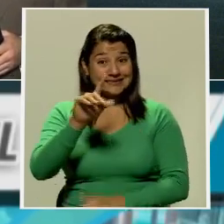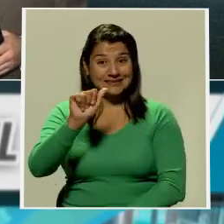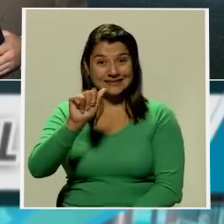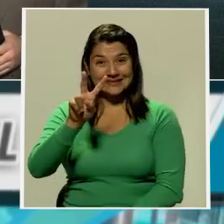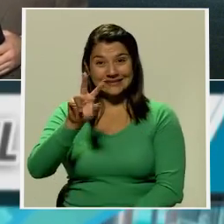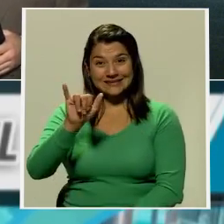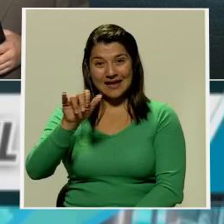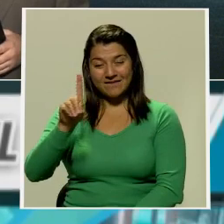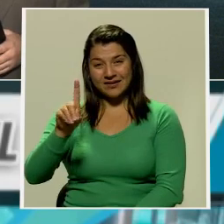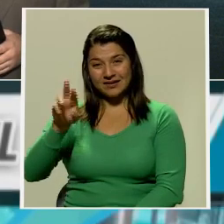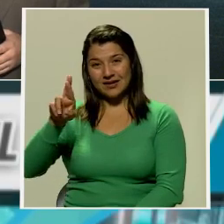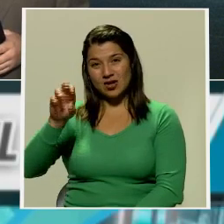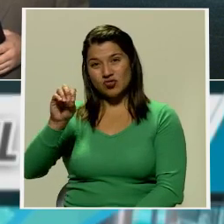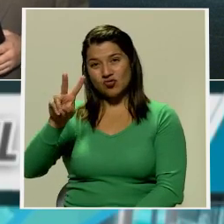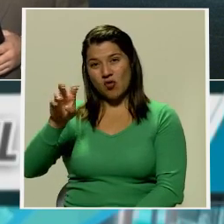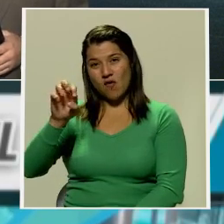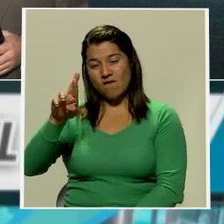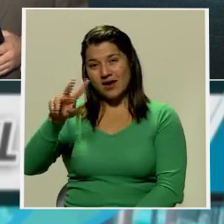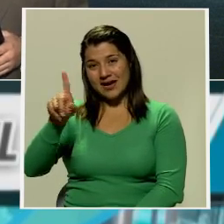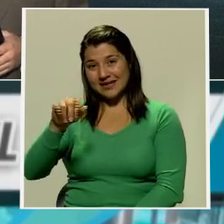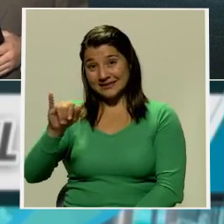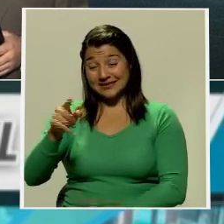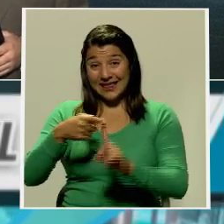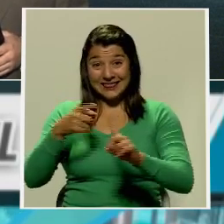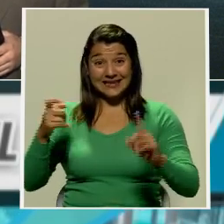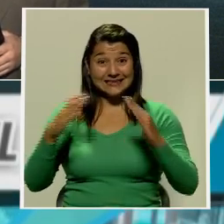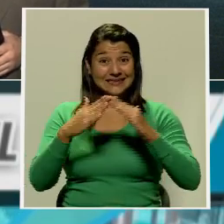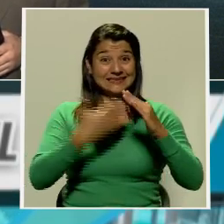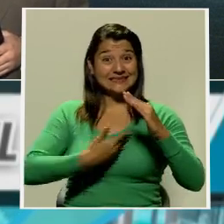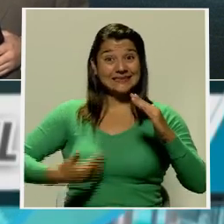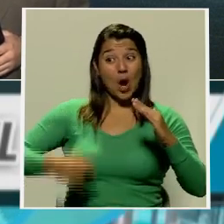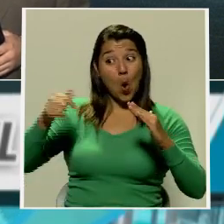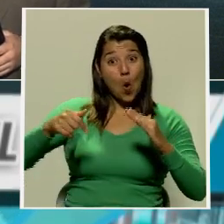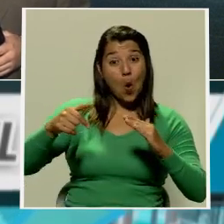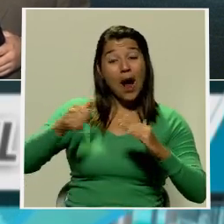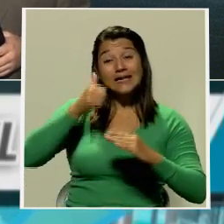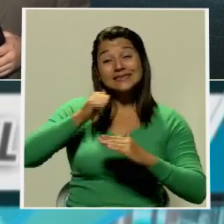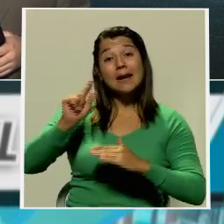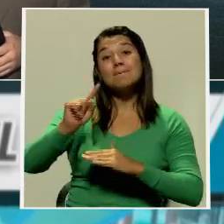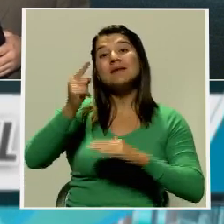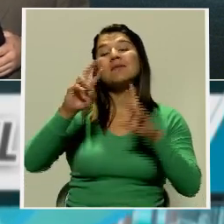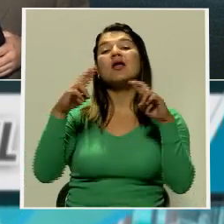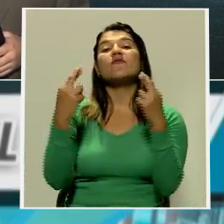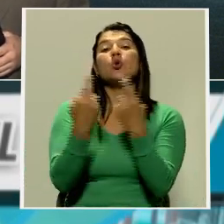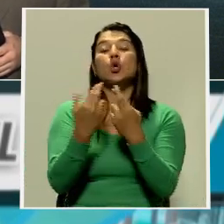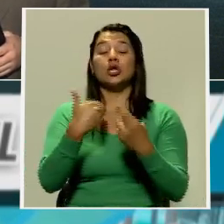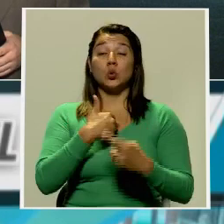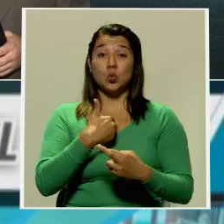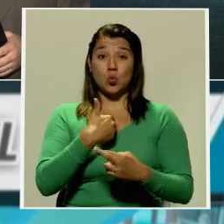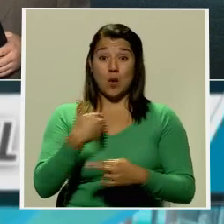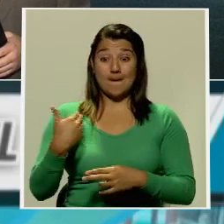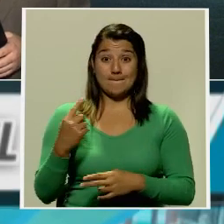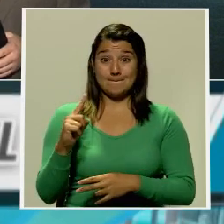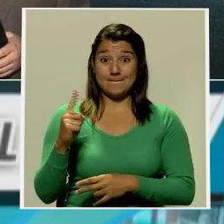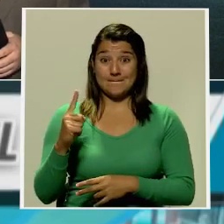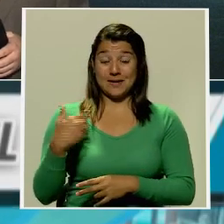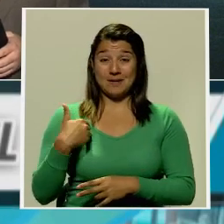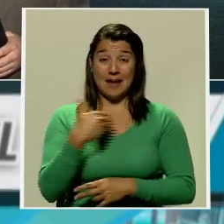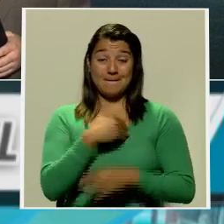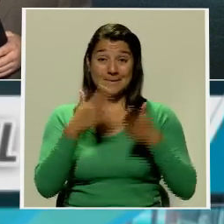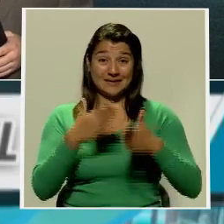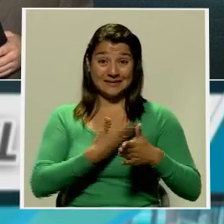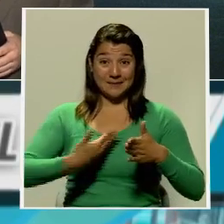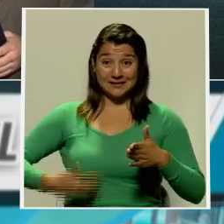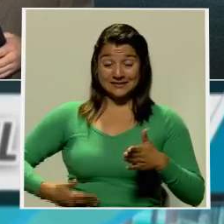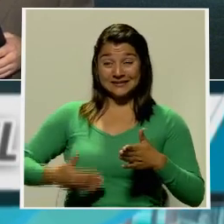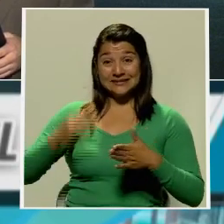Roversi, desde Casa Presidencial con el primer encuentro entre la nueva ministra de la Presidencia, Yanina Dinarte,